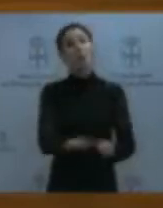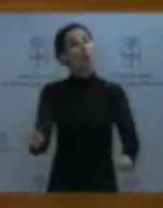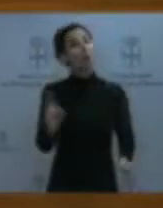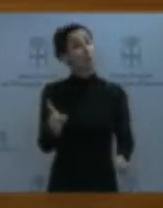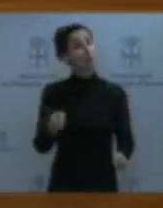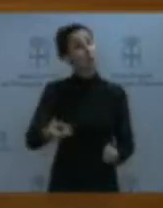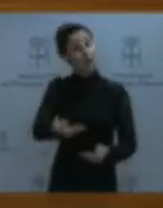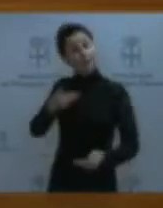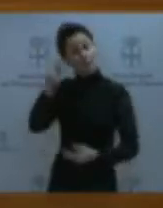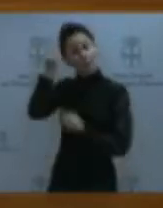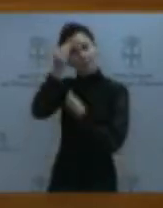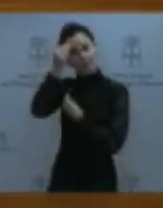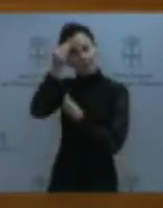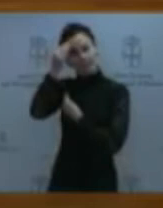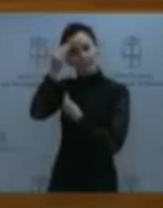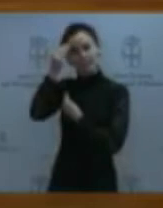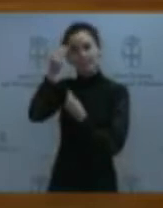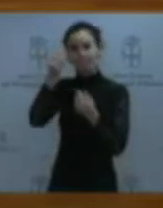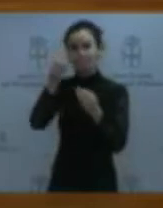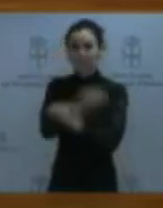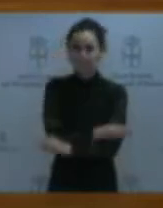expectativas que teníamos. Estamos en unos